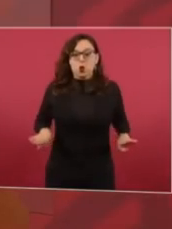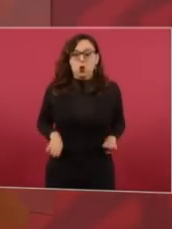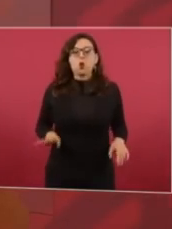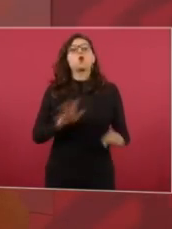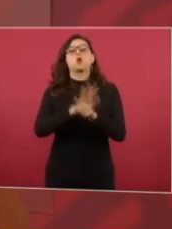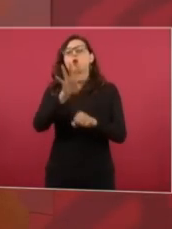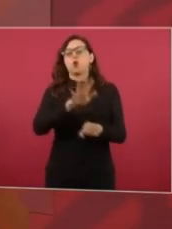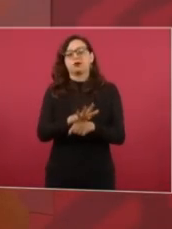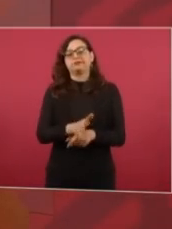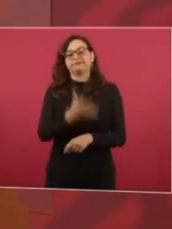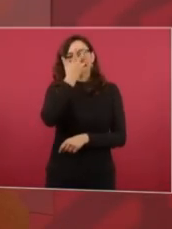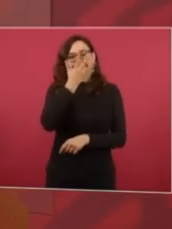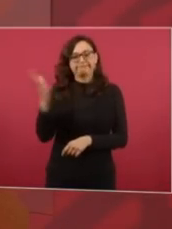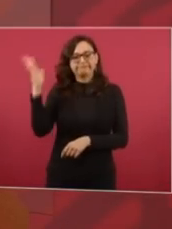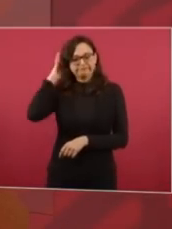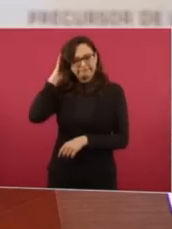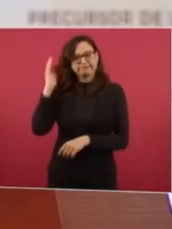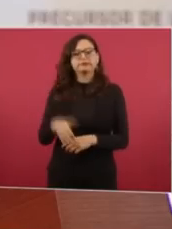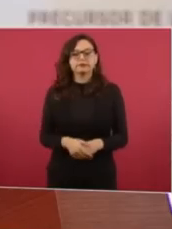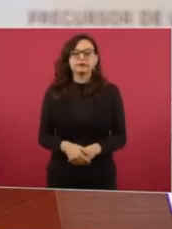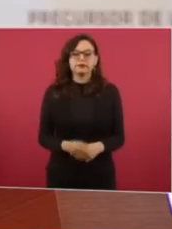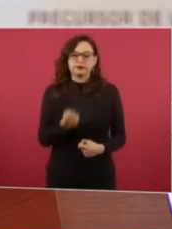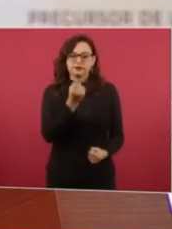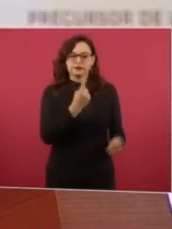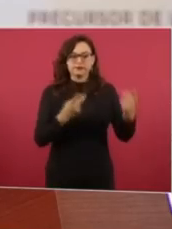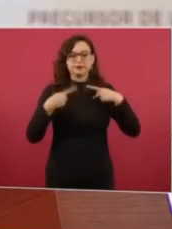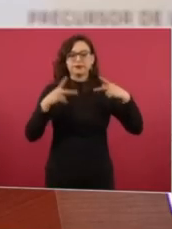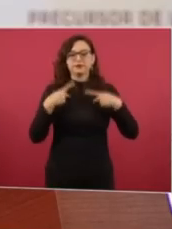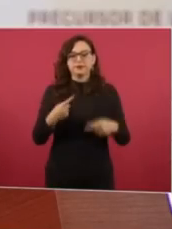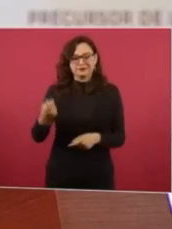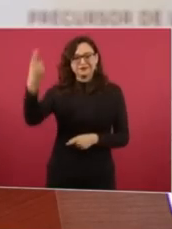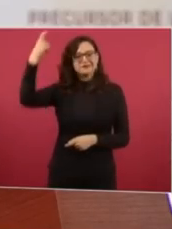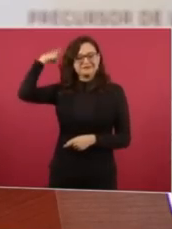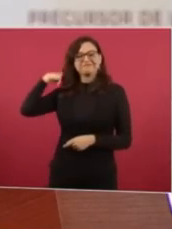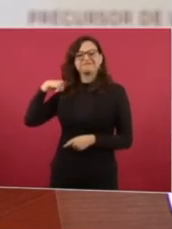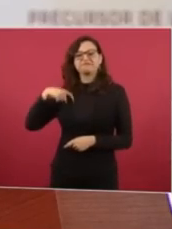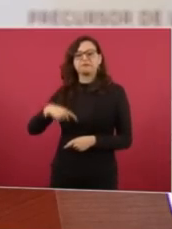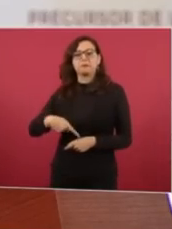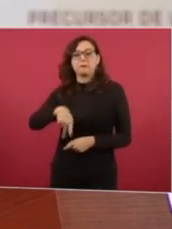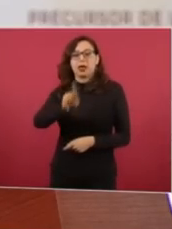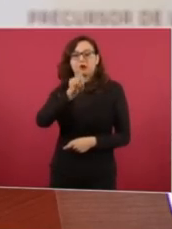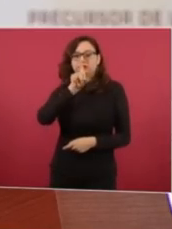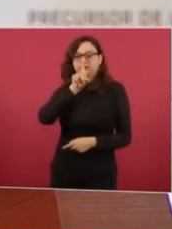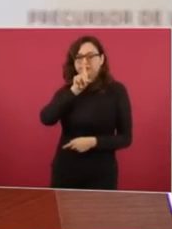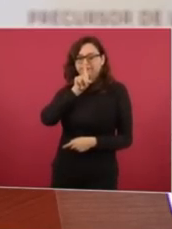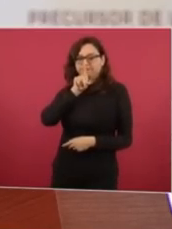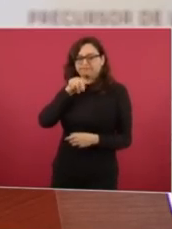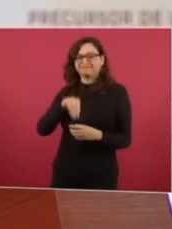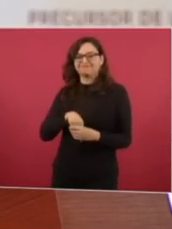muchos se quedan callados no lo dicen nos dicen lo que piensan